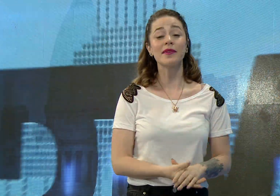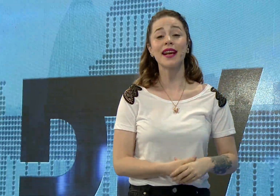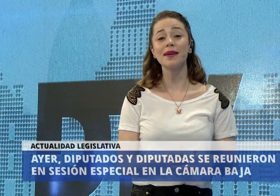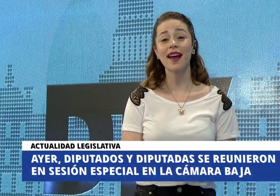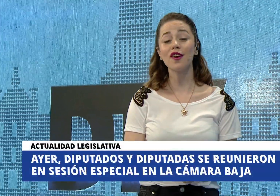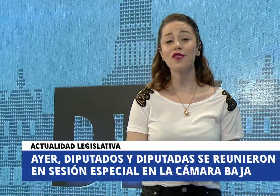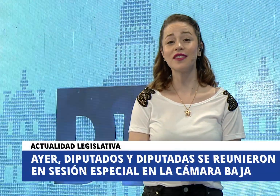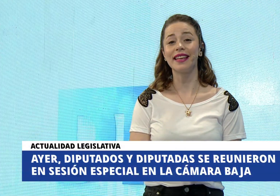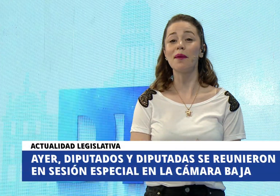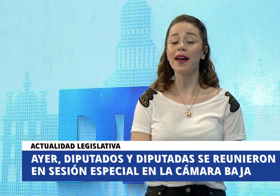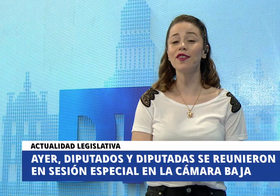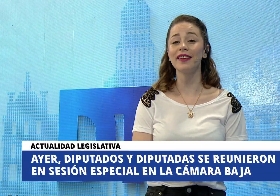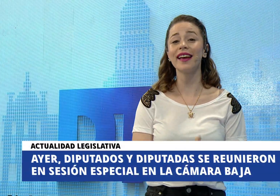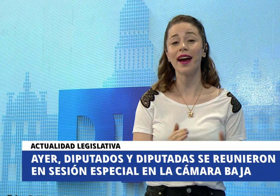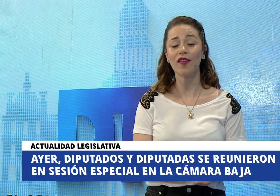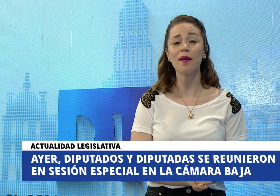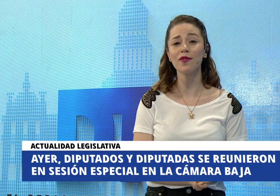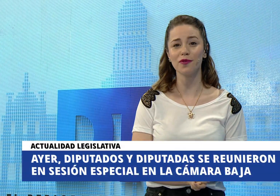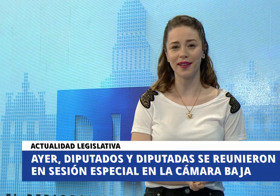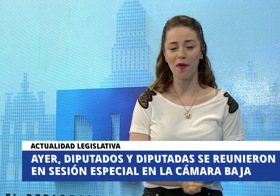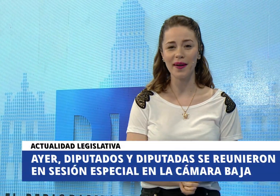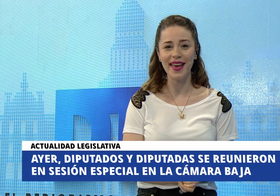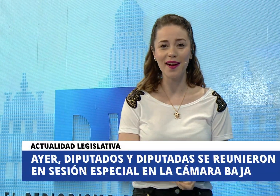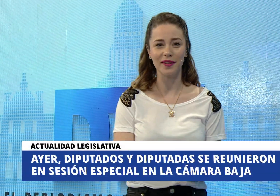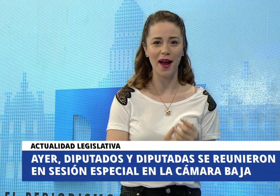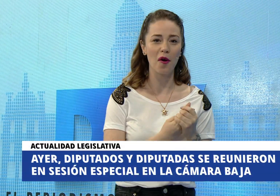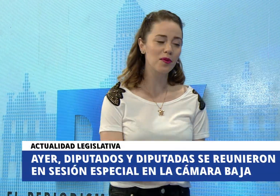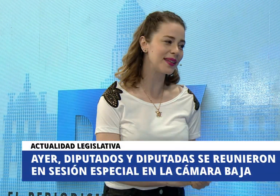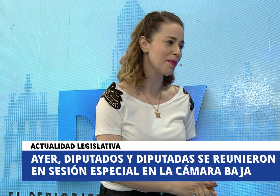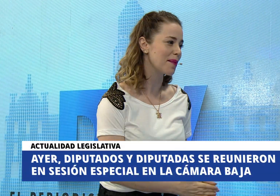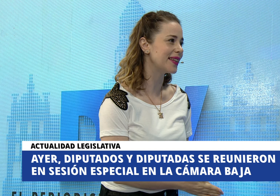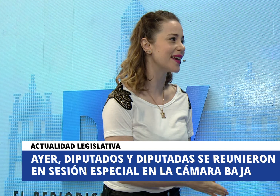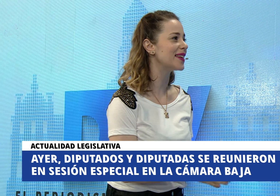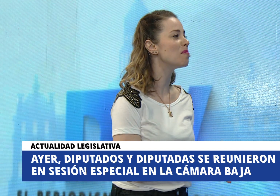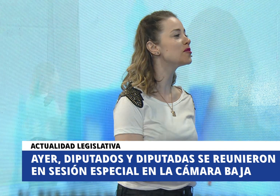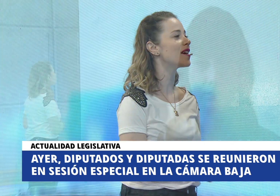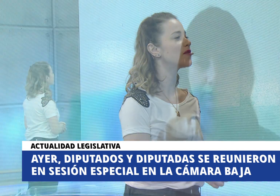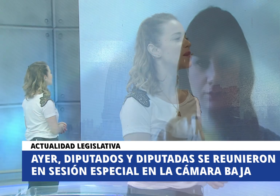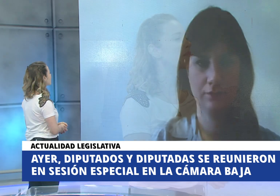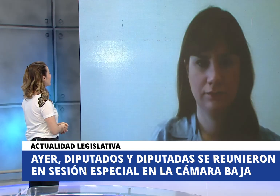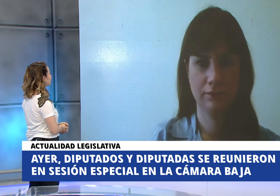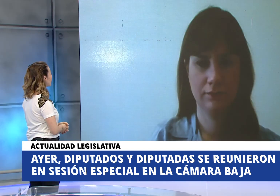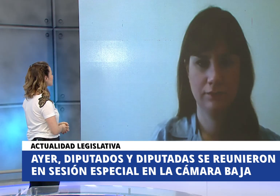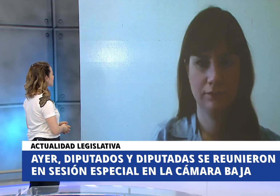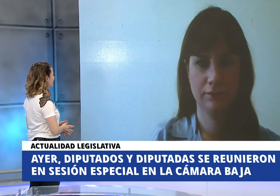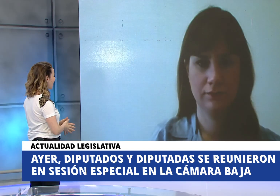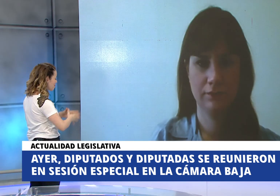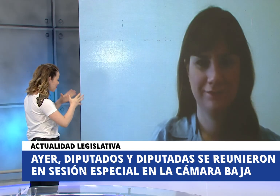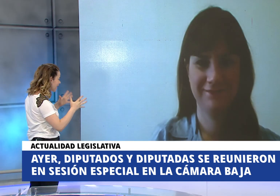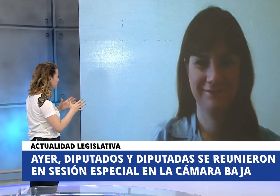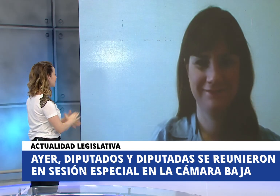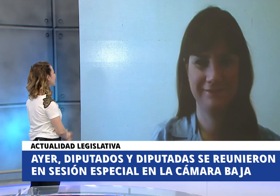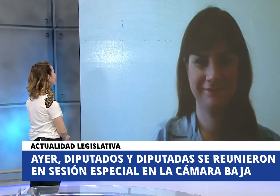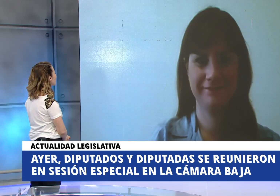Y vamos a repasarlos de la mano de Caro Ramos, nuestra compañera, nuestra columnista parlamentaria que tiene mucha info siempre para contarnos y